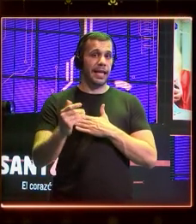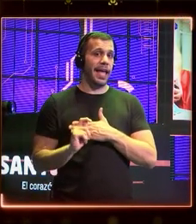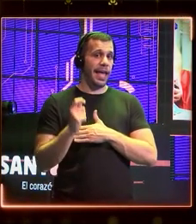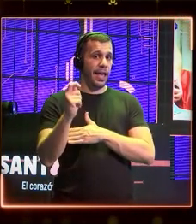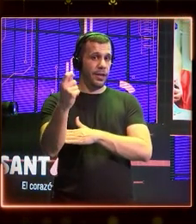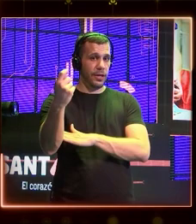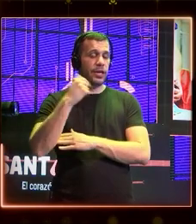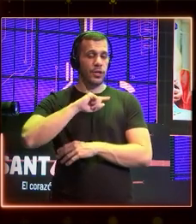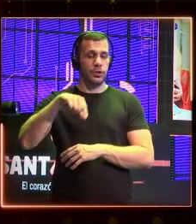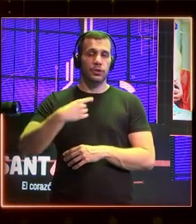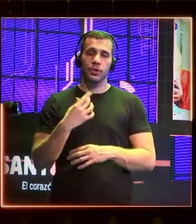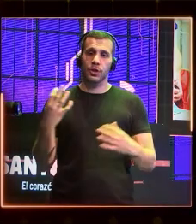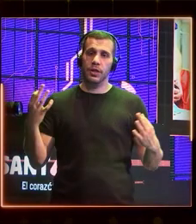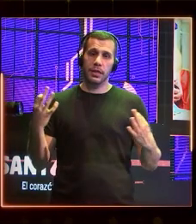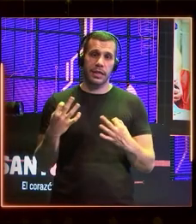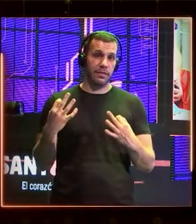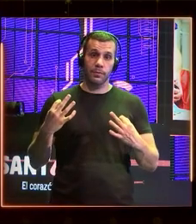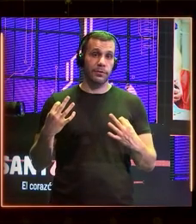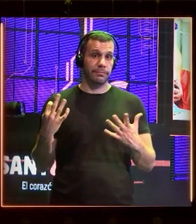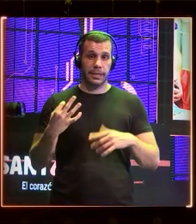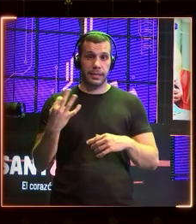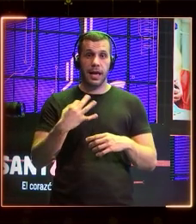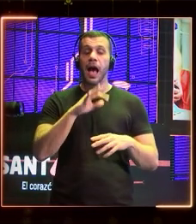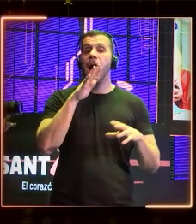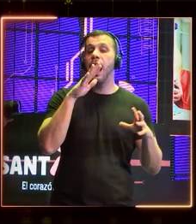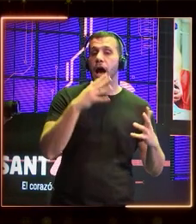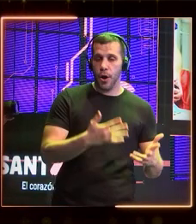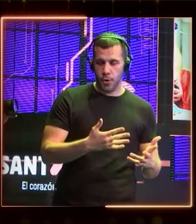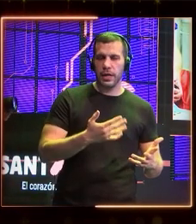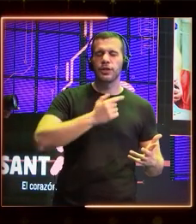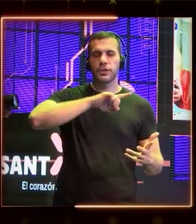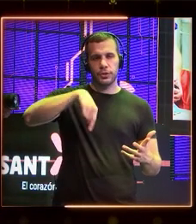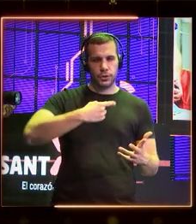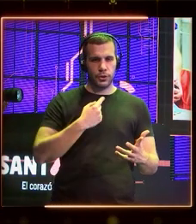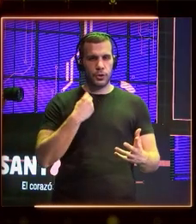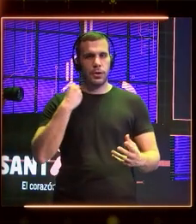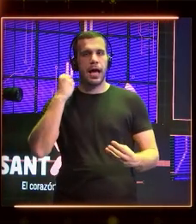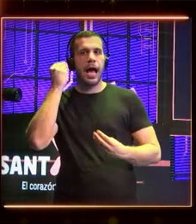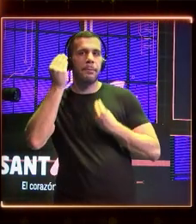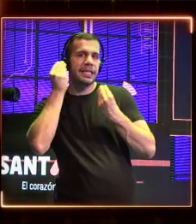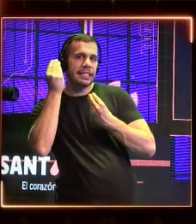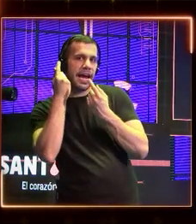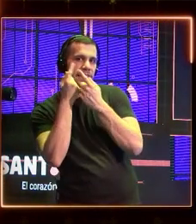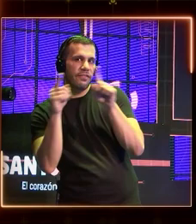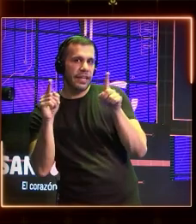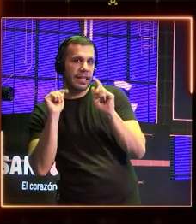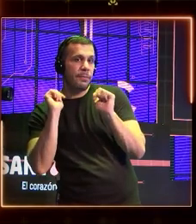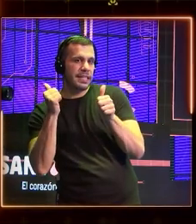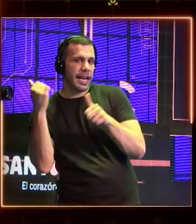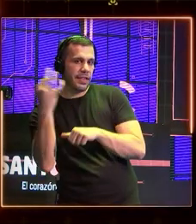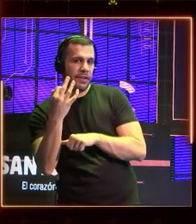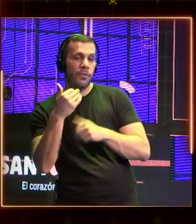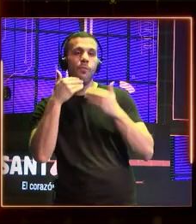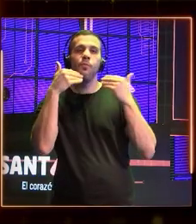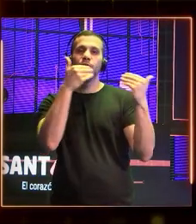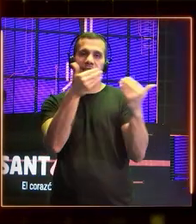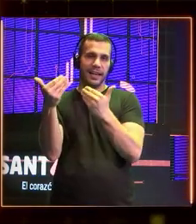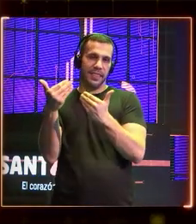tenemos que aplicar más que nunca y es que ahora es cuando hay que empezar a pensar diferente Muchas